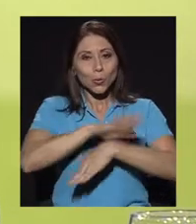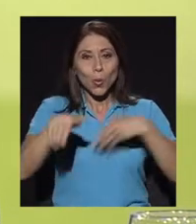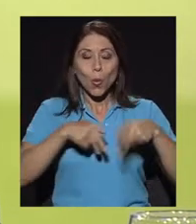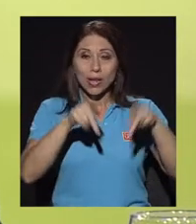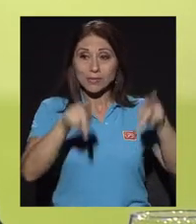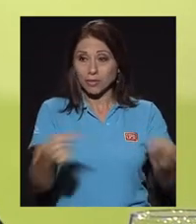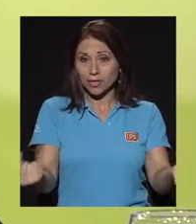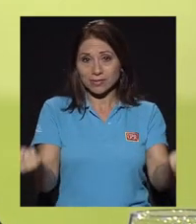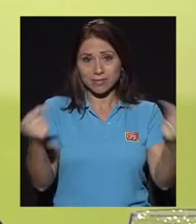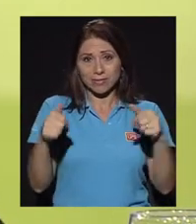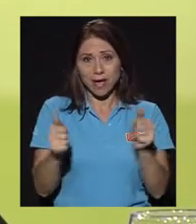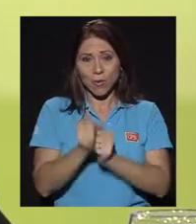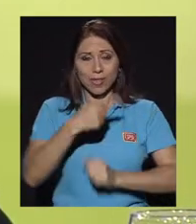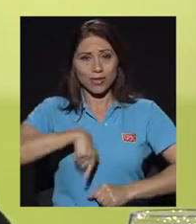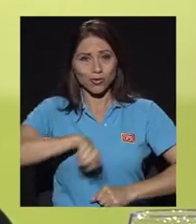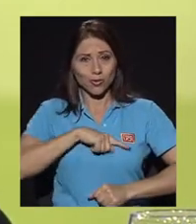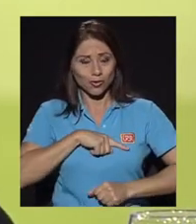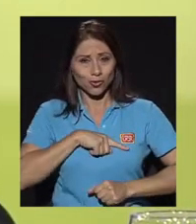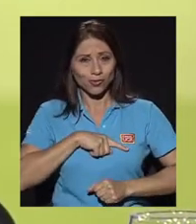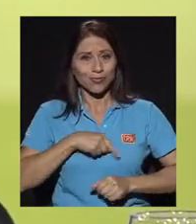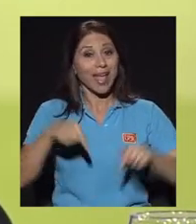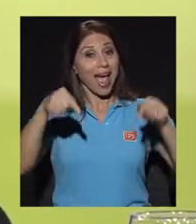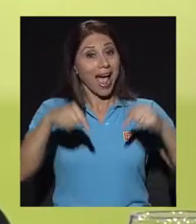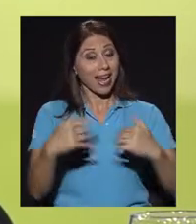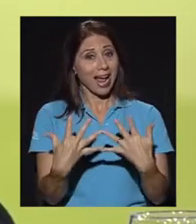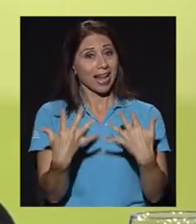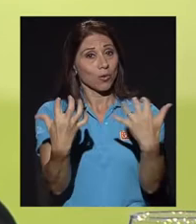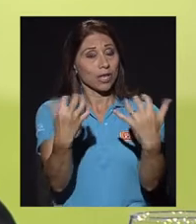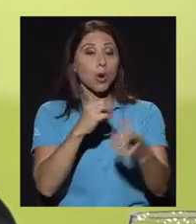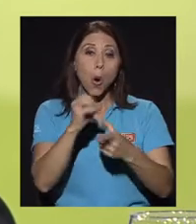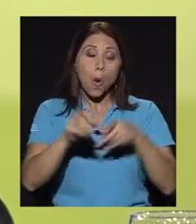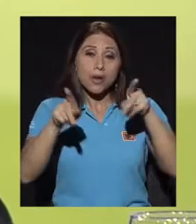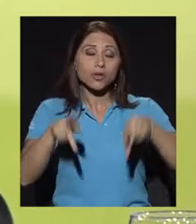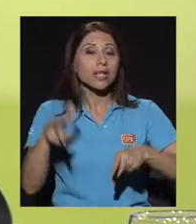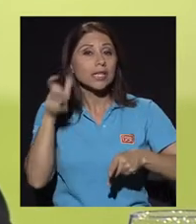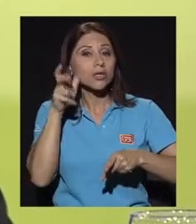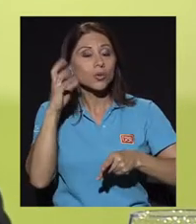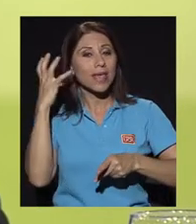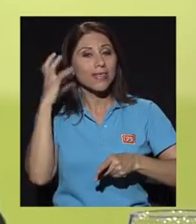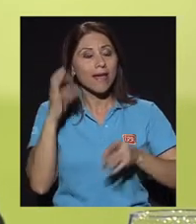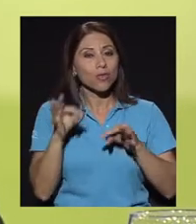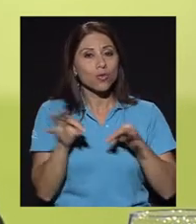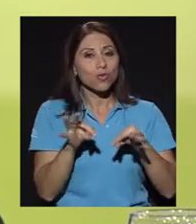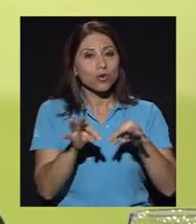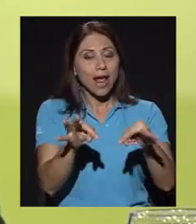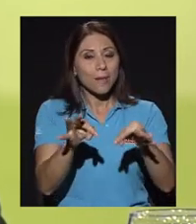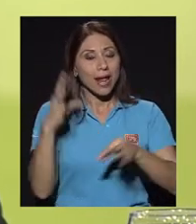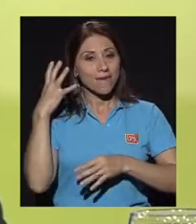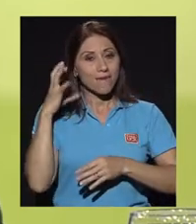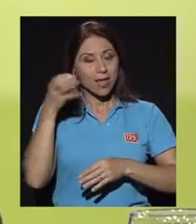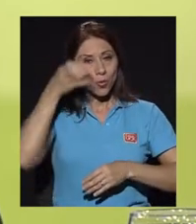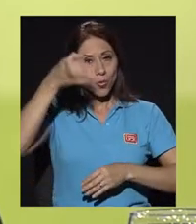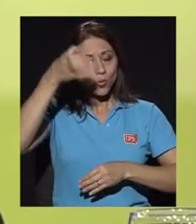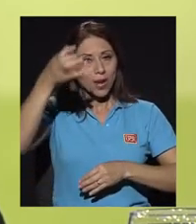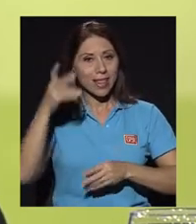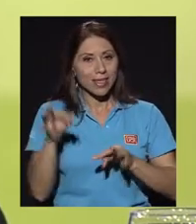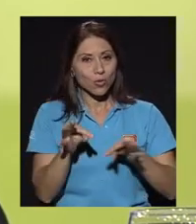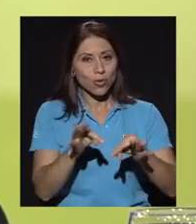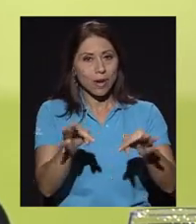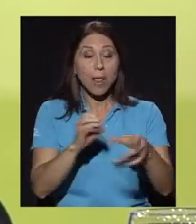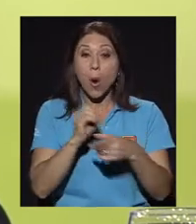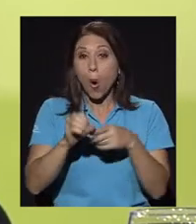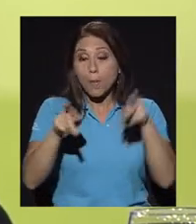los que nos acompañan, sea acá en el auditorio o quienes nos escuchan por medio de la Radio Turrialba, de la Radio Cultural de